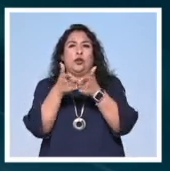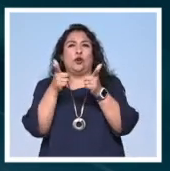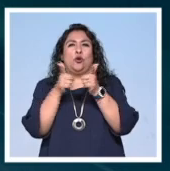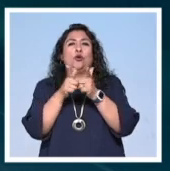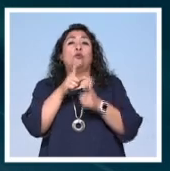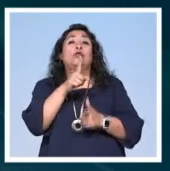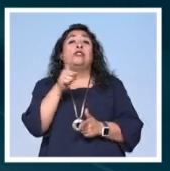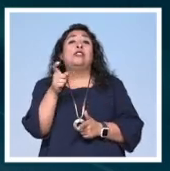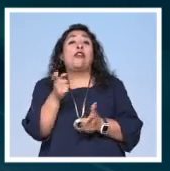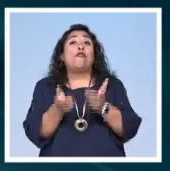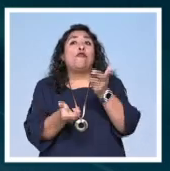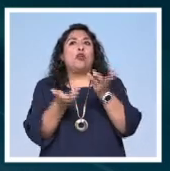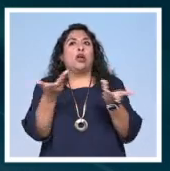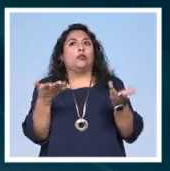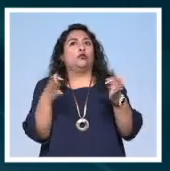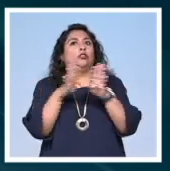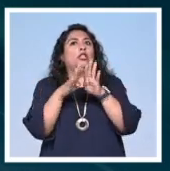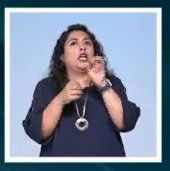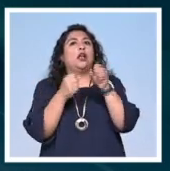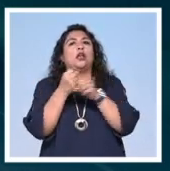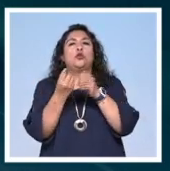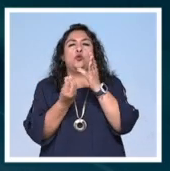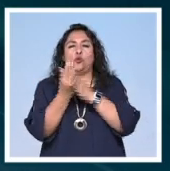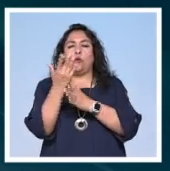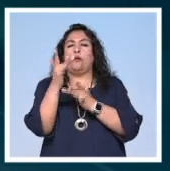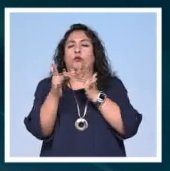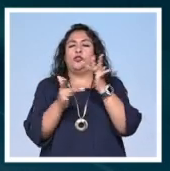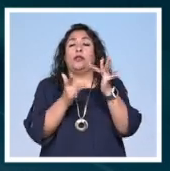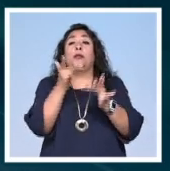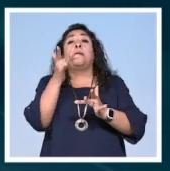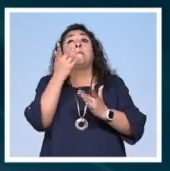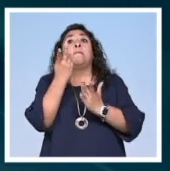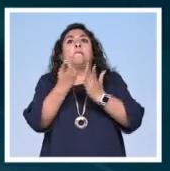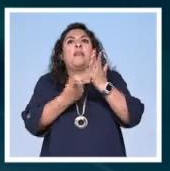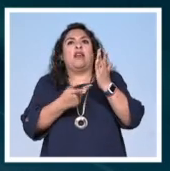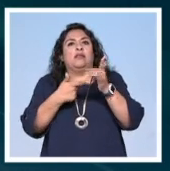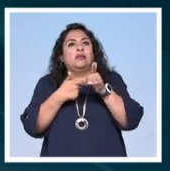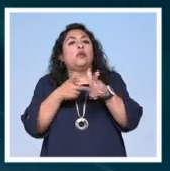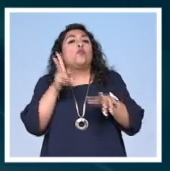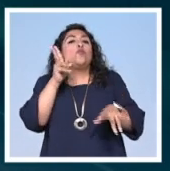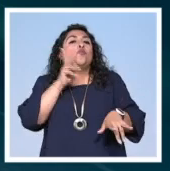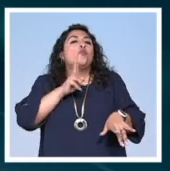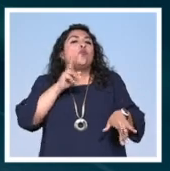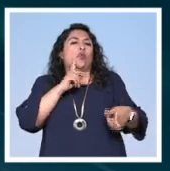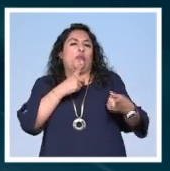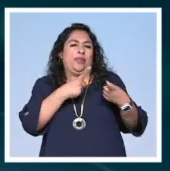100 fuego se está cerrando el año con una nueva producción y con planes para seguir